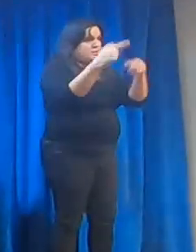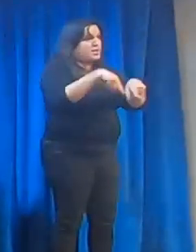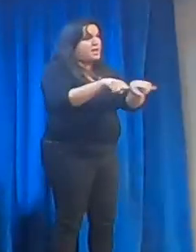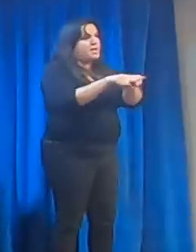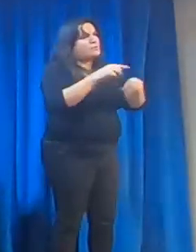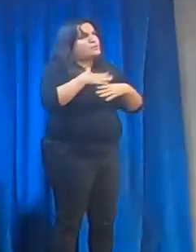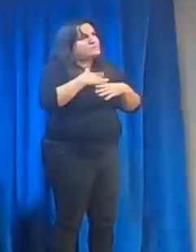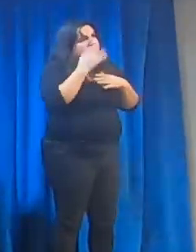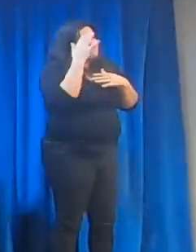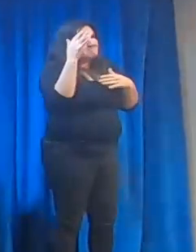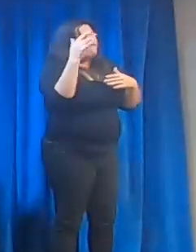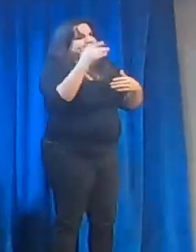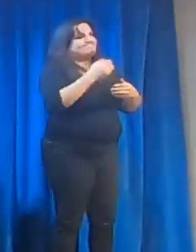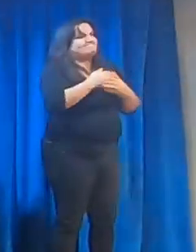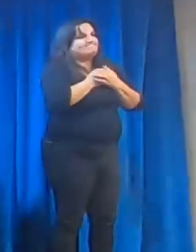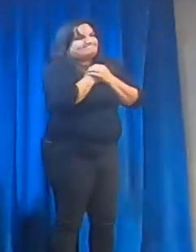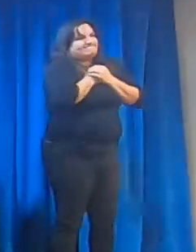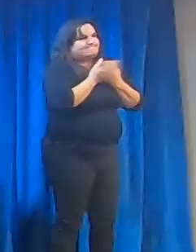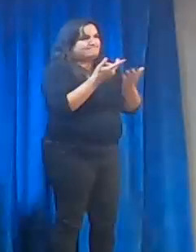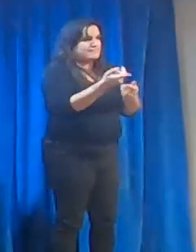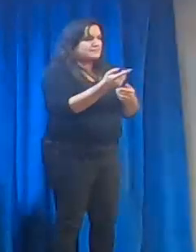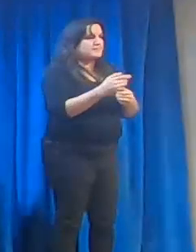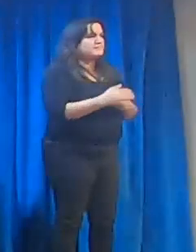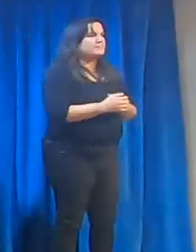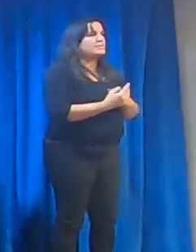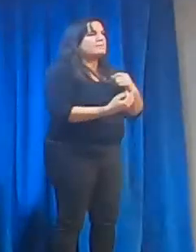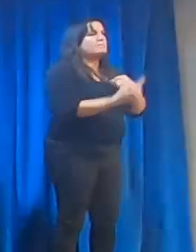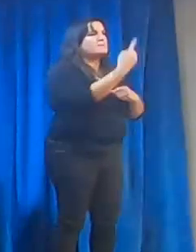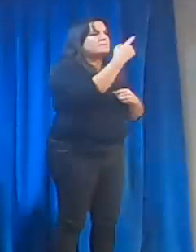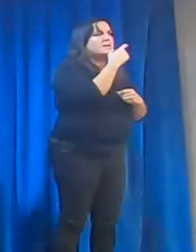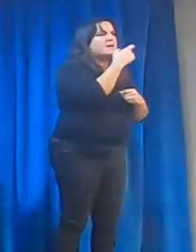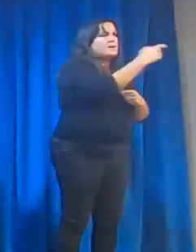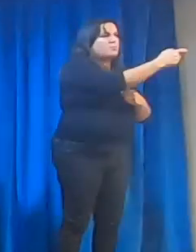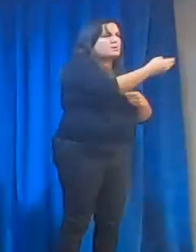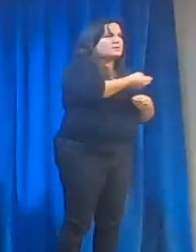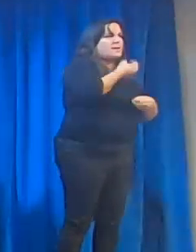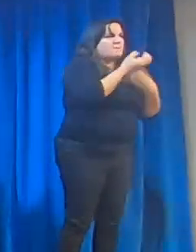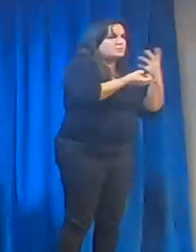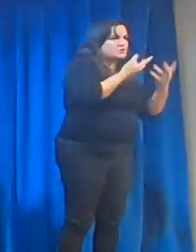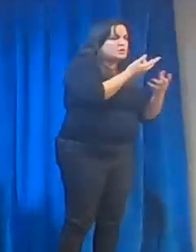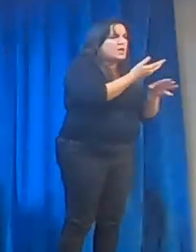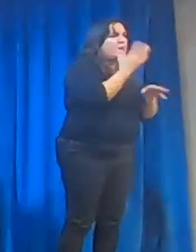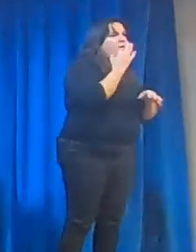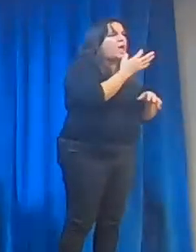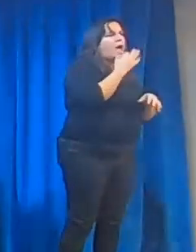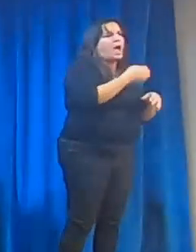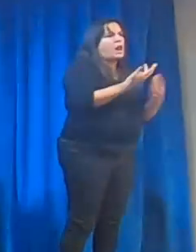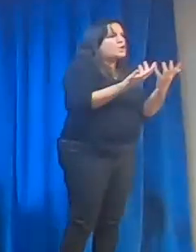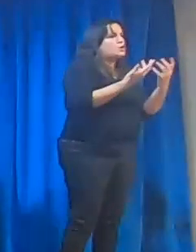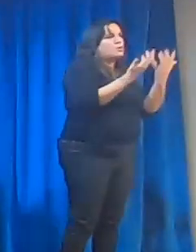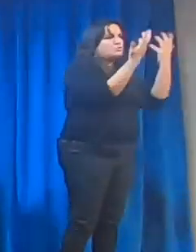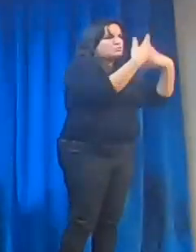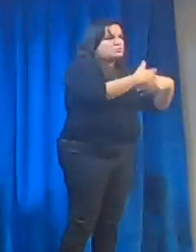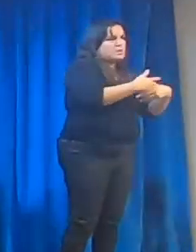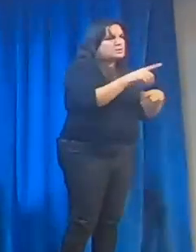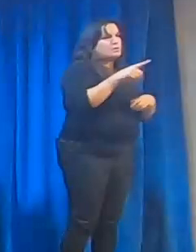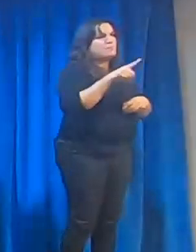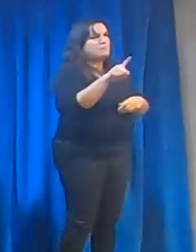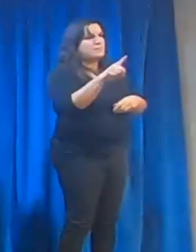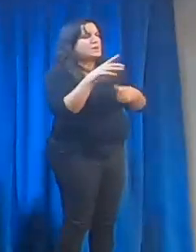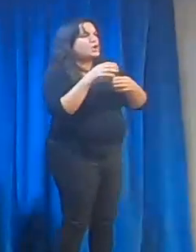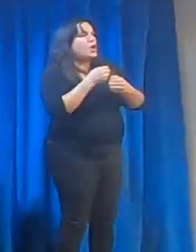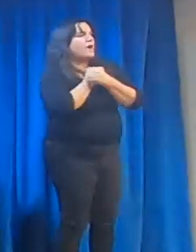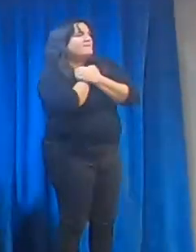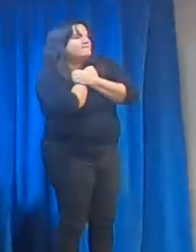Las primeras respuestas emocionales son respuestas generales, sintéticas, funcionan como una gesta. En cambio, el afecto se enlaza